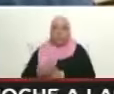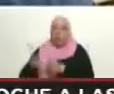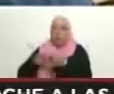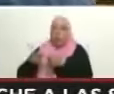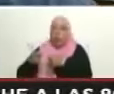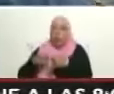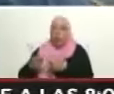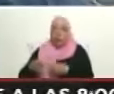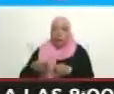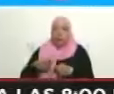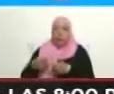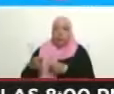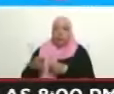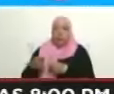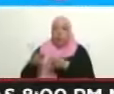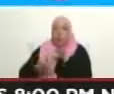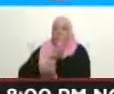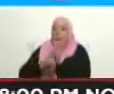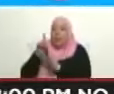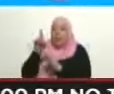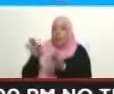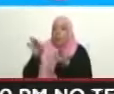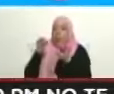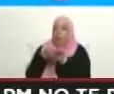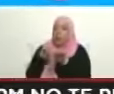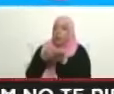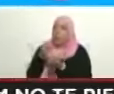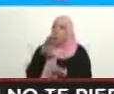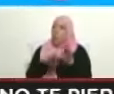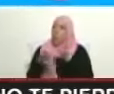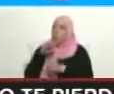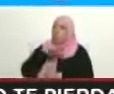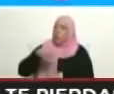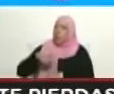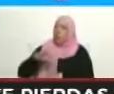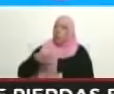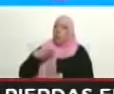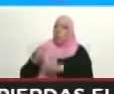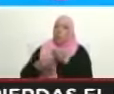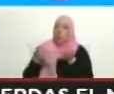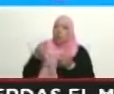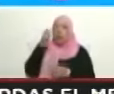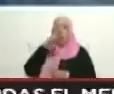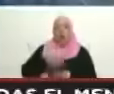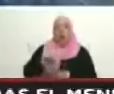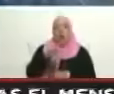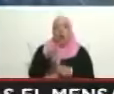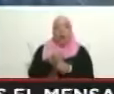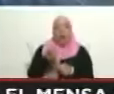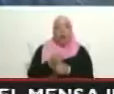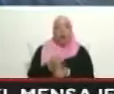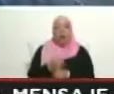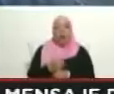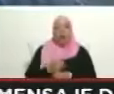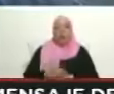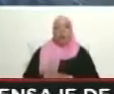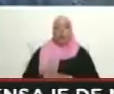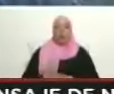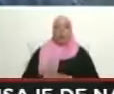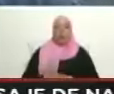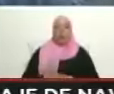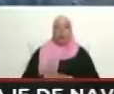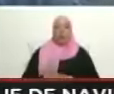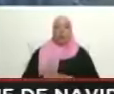Vamos a crear una ala de desarrollo, de investigación, y eso lo puede llevar es la Universidad Nacional Experimental para